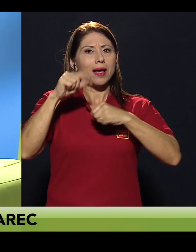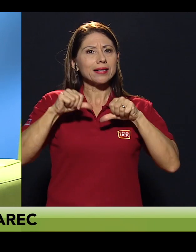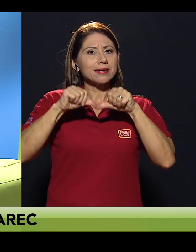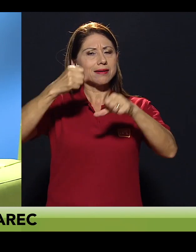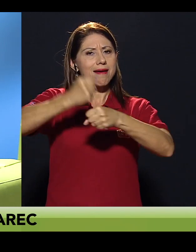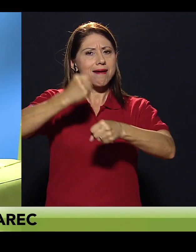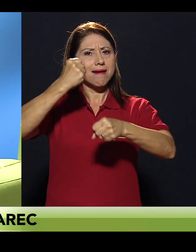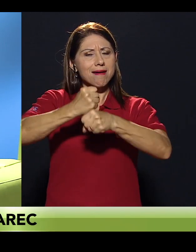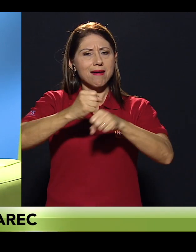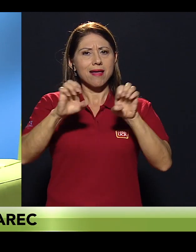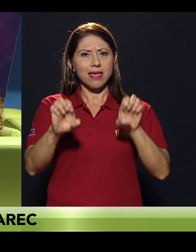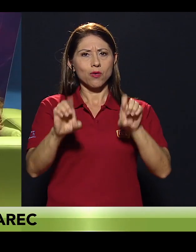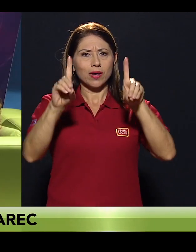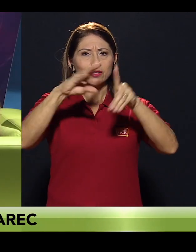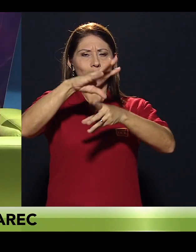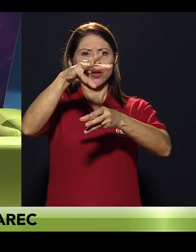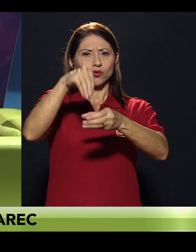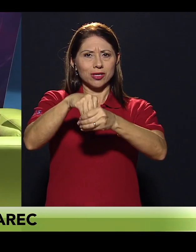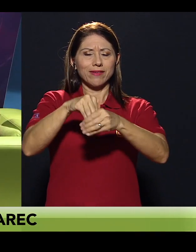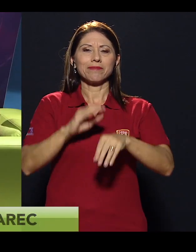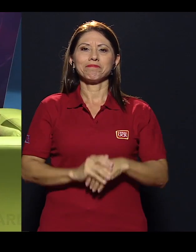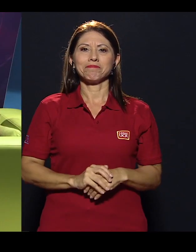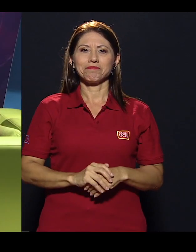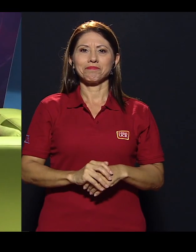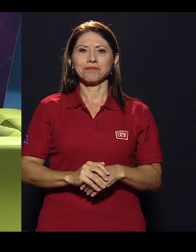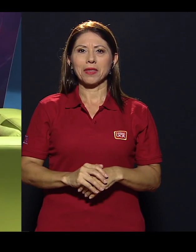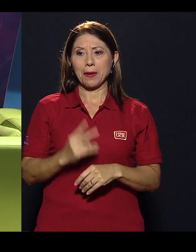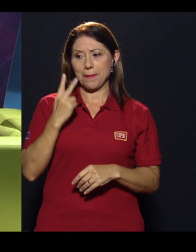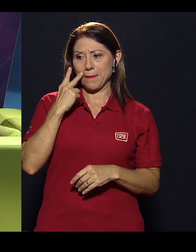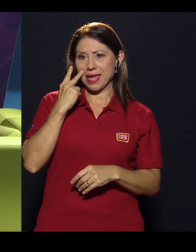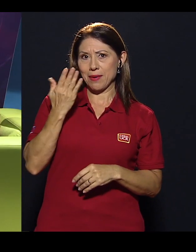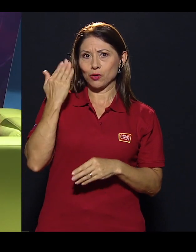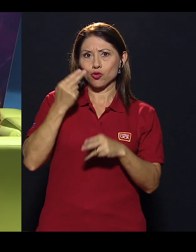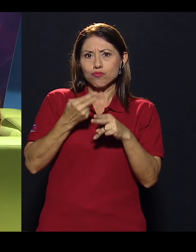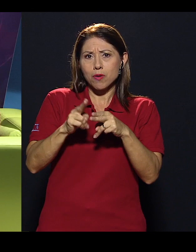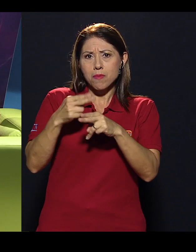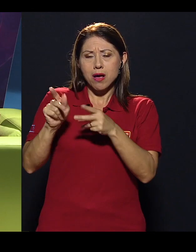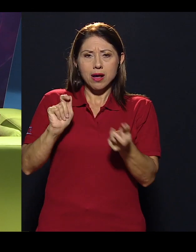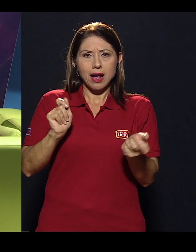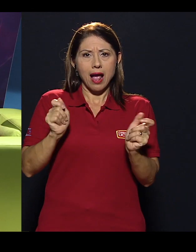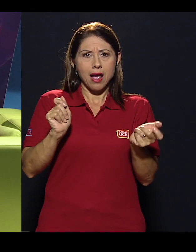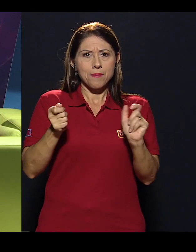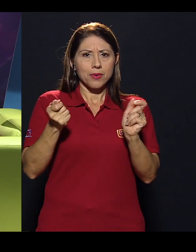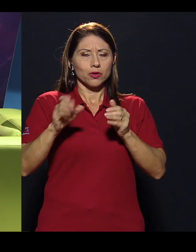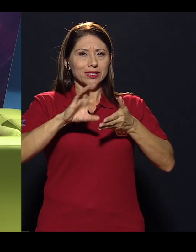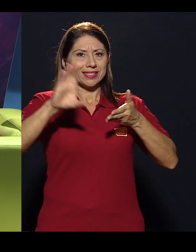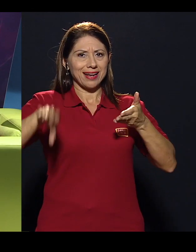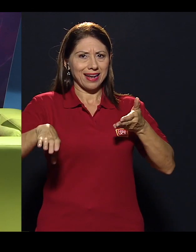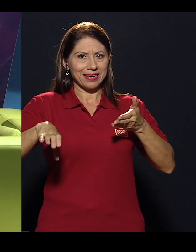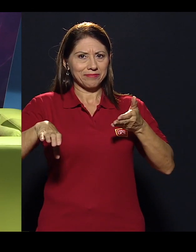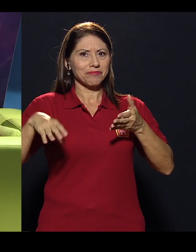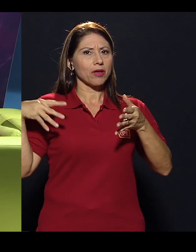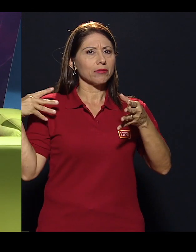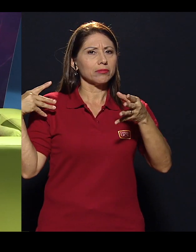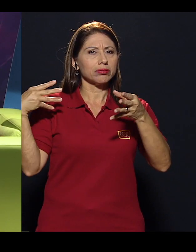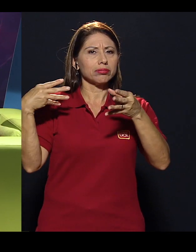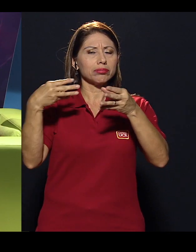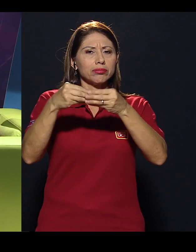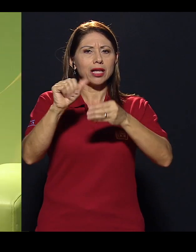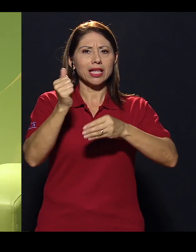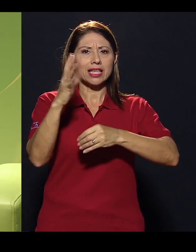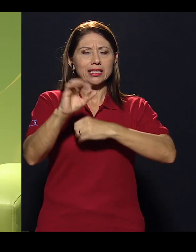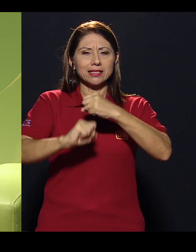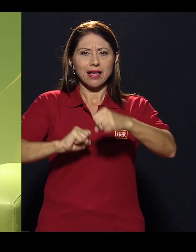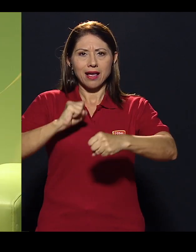la educación inclusiva. Veíamos, bueno, brevemente esos cambios que ha experimentado el CENAREC a través de estos 15